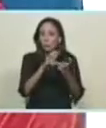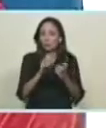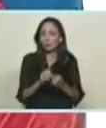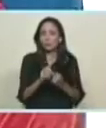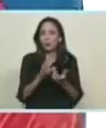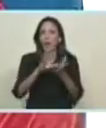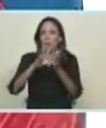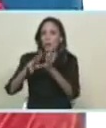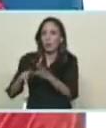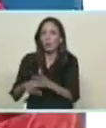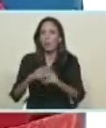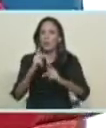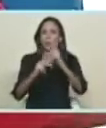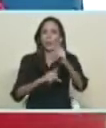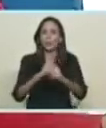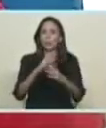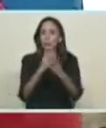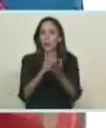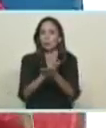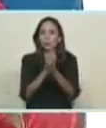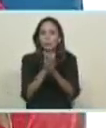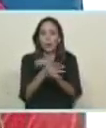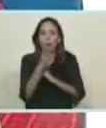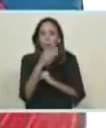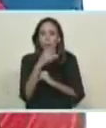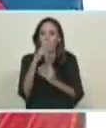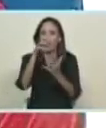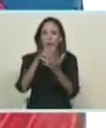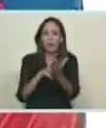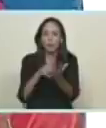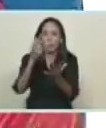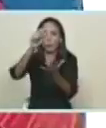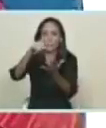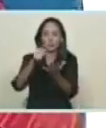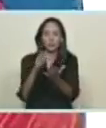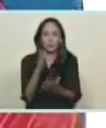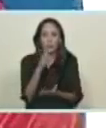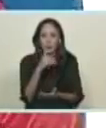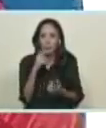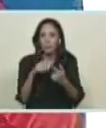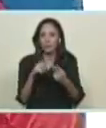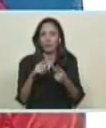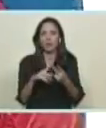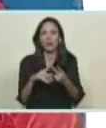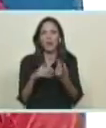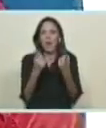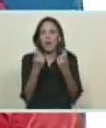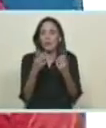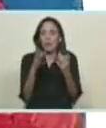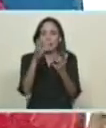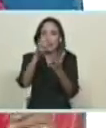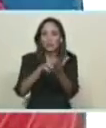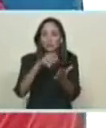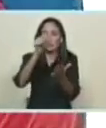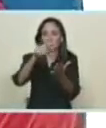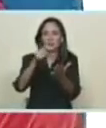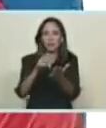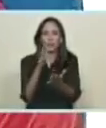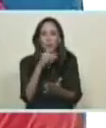abandono de la actividad productiva en todos los sentidos, el abandono del campo. Ya no hacía falta